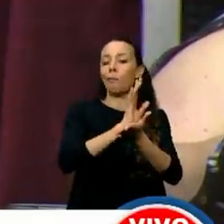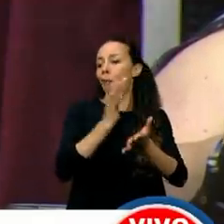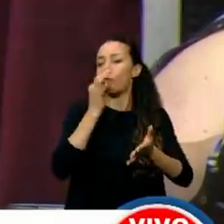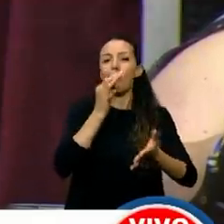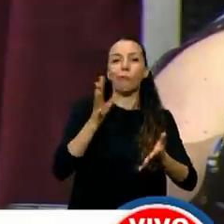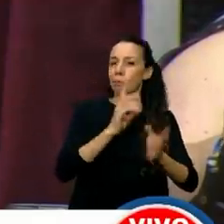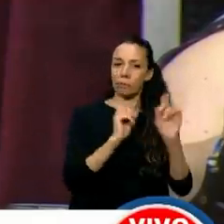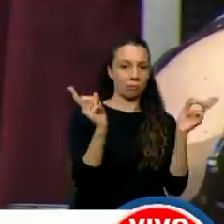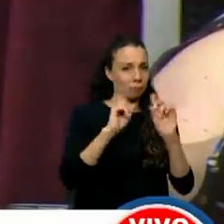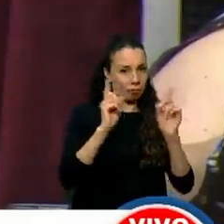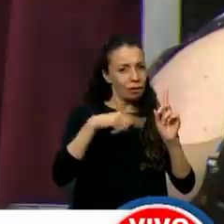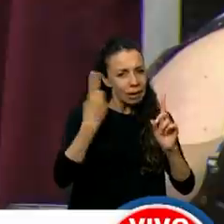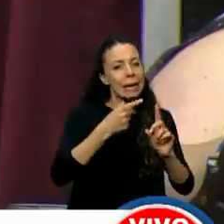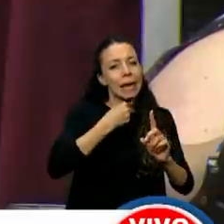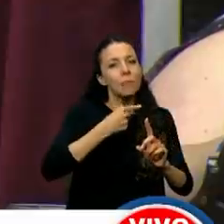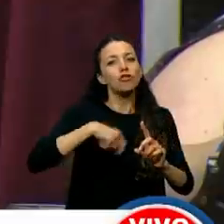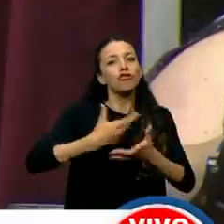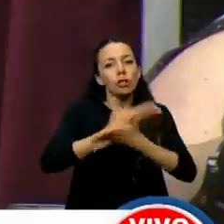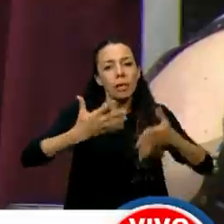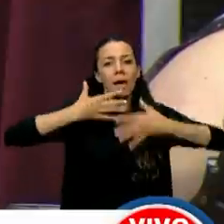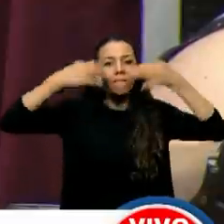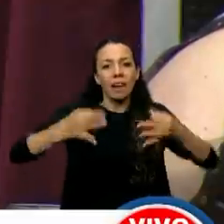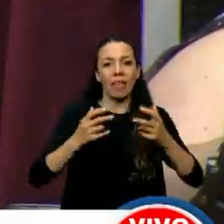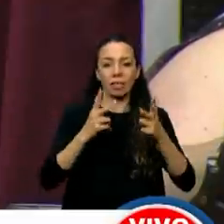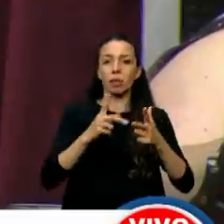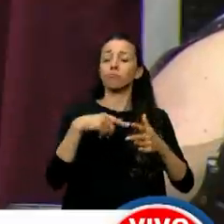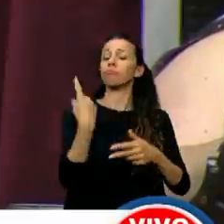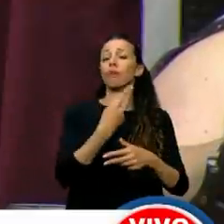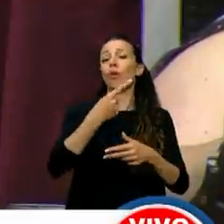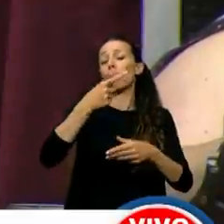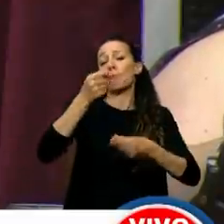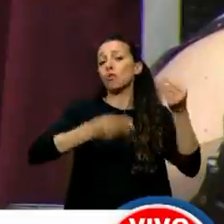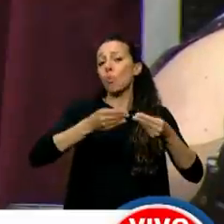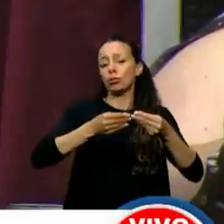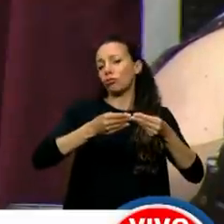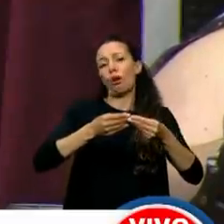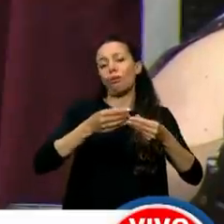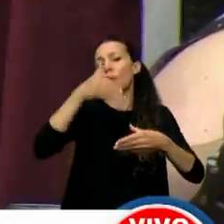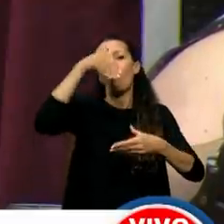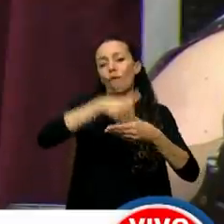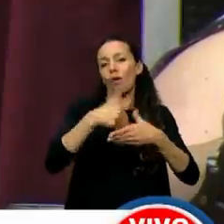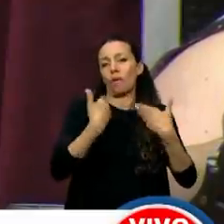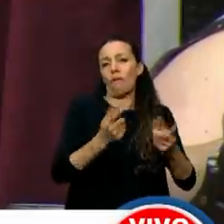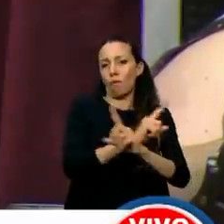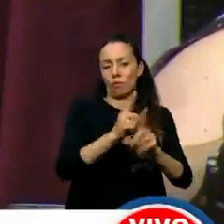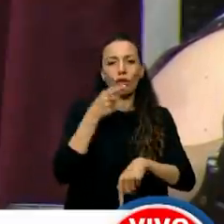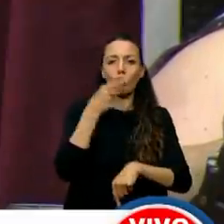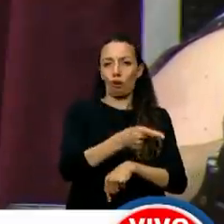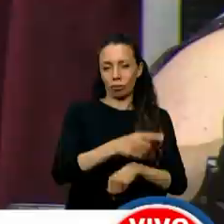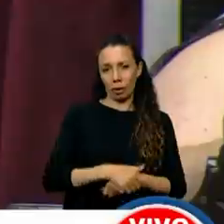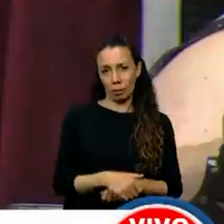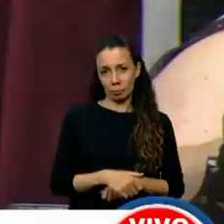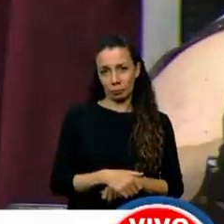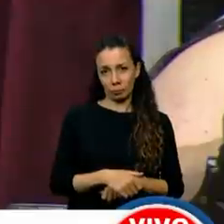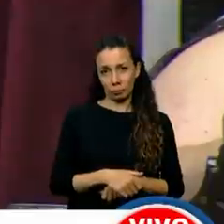eso vamos a votar en contra de este presupuesto quiero terminar diciendo que el presidente de esta cámara sergio massa